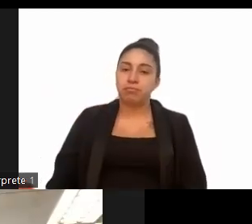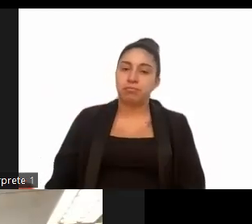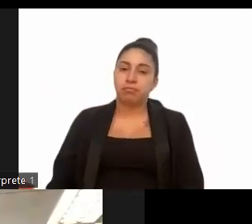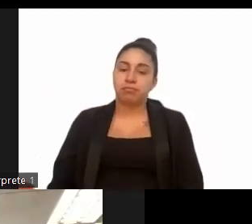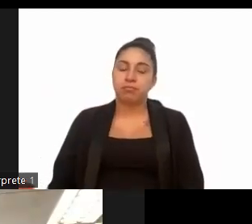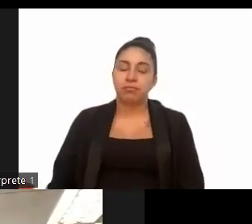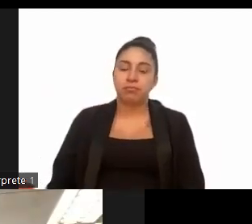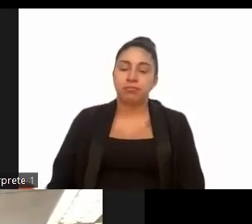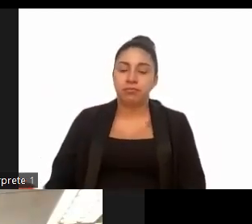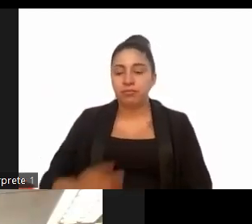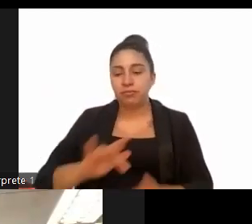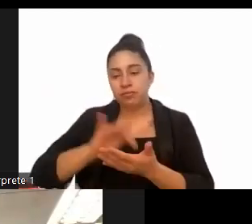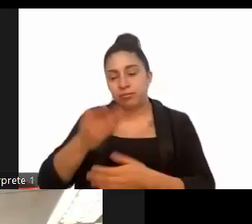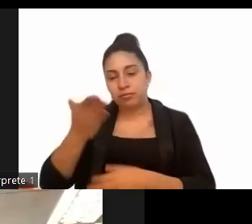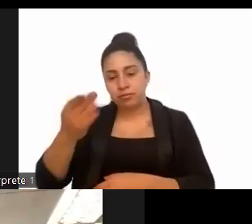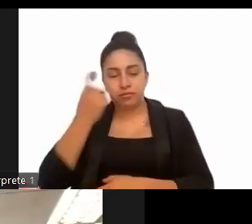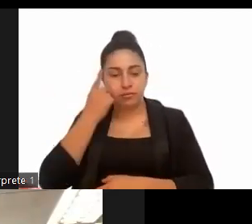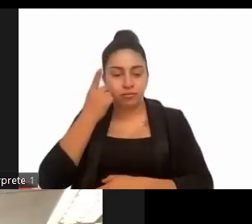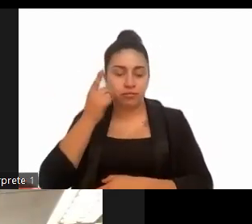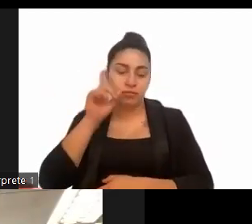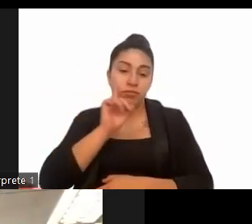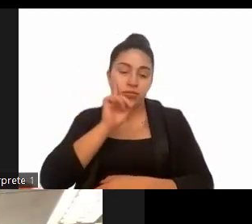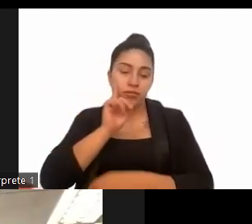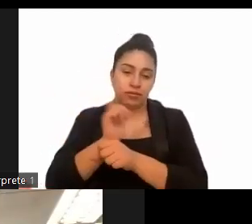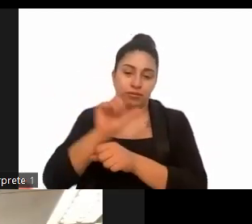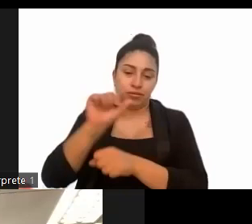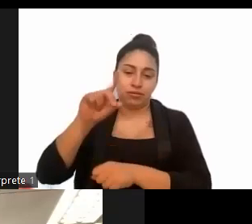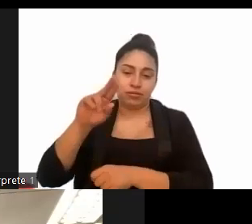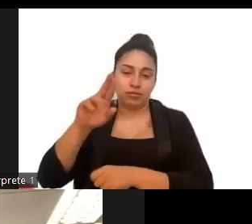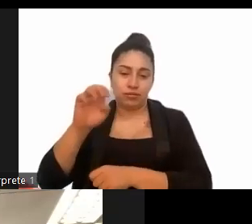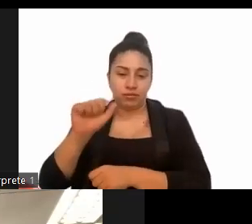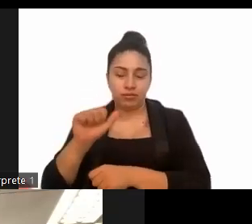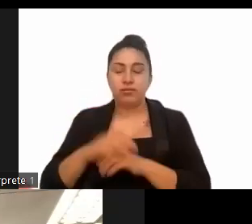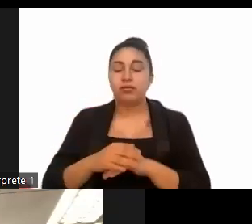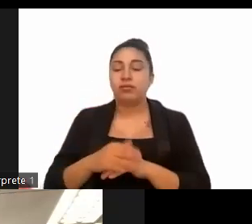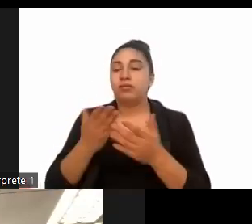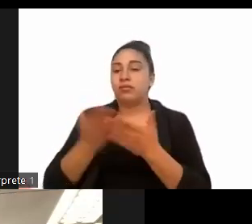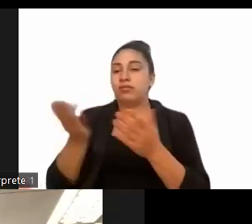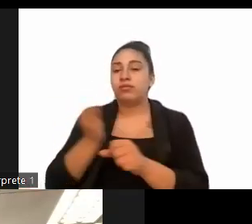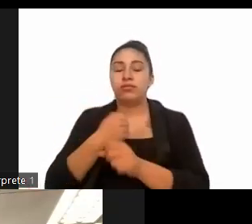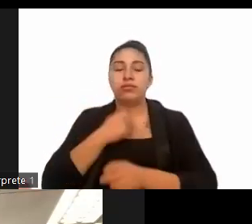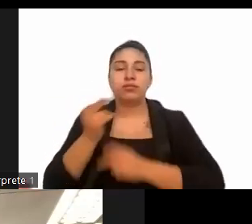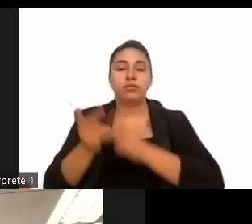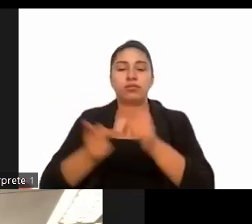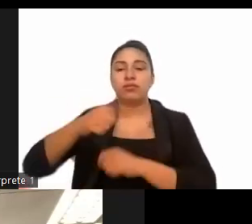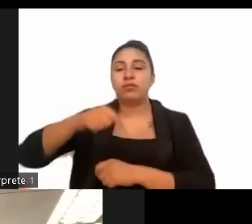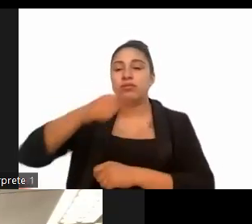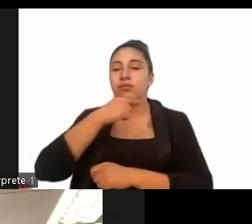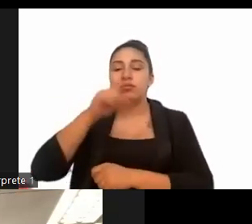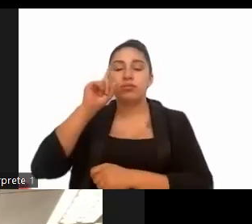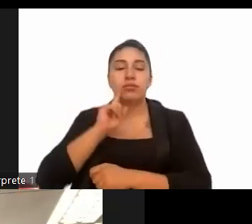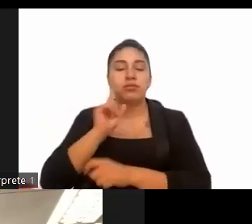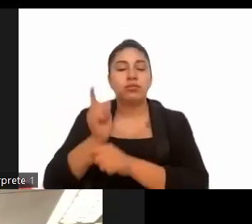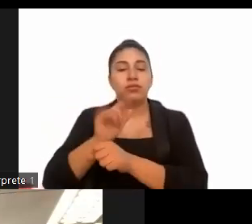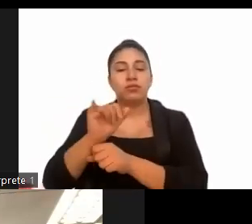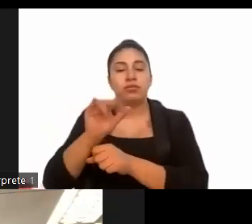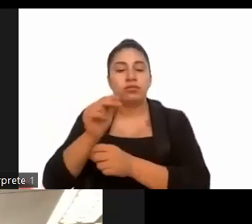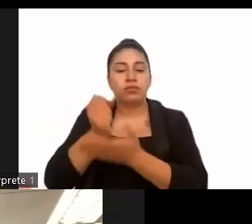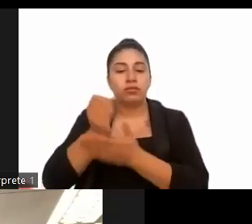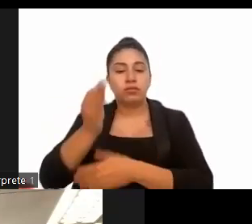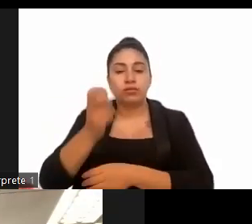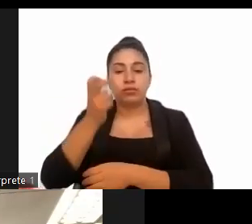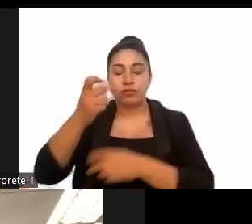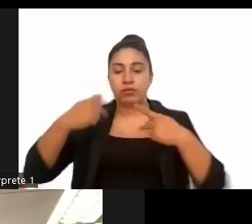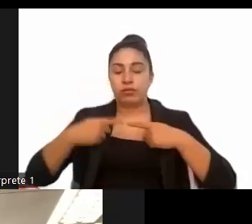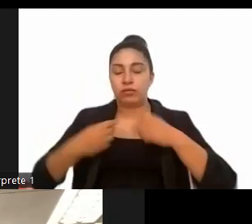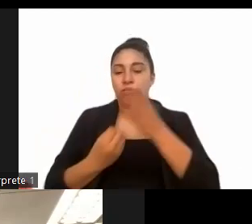Gracias, licenciada Alvarado. Se somete a su consideración el acuerdo correspondiente a la modificación de las personas responsables y